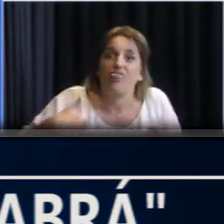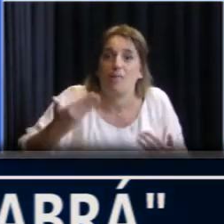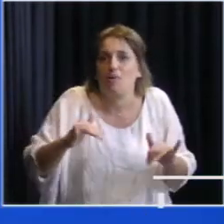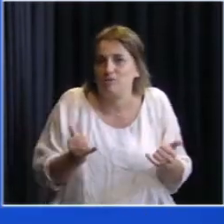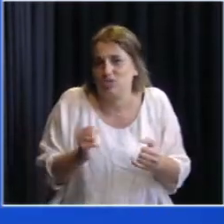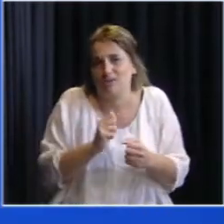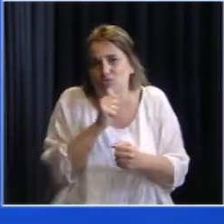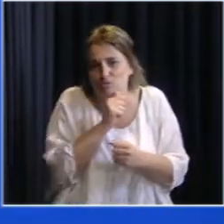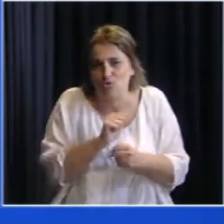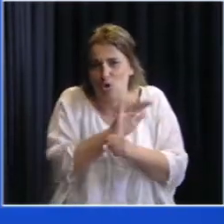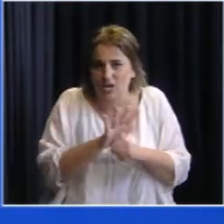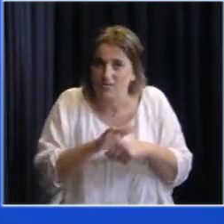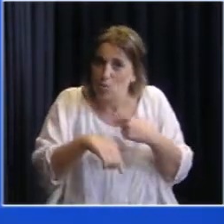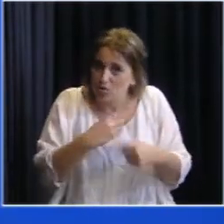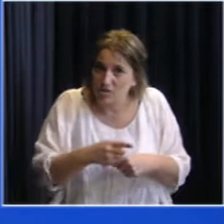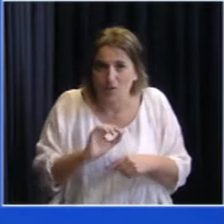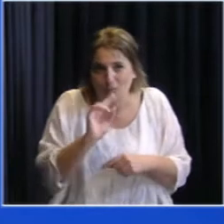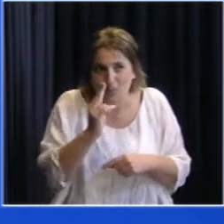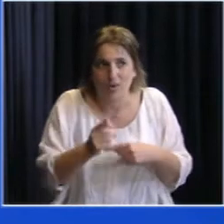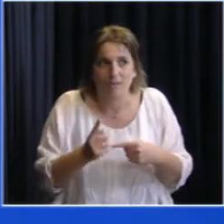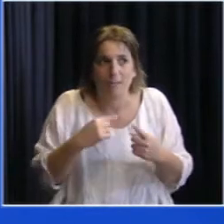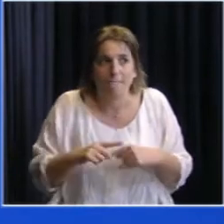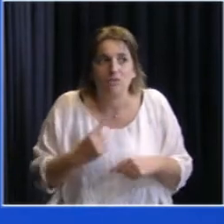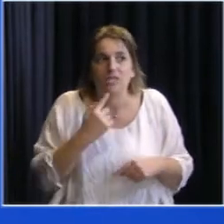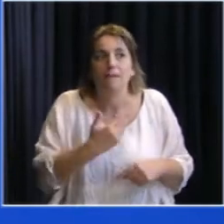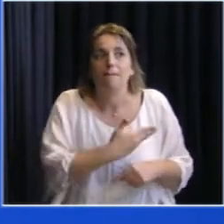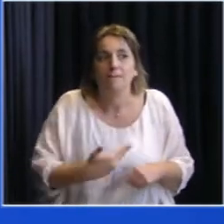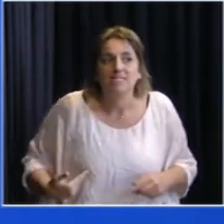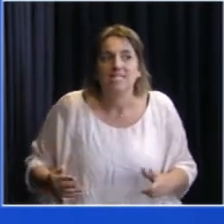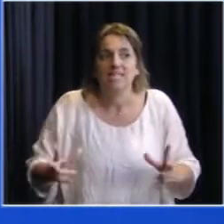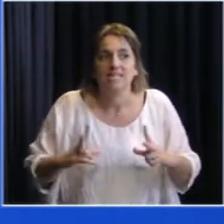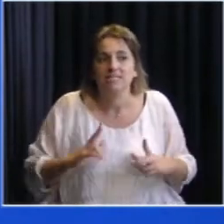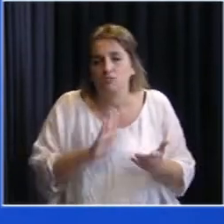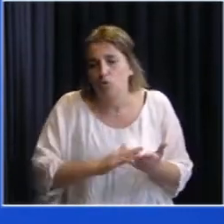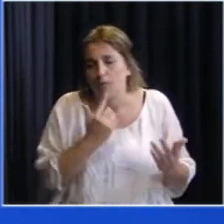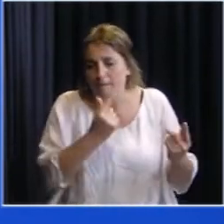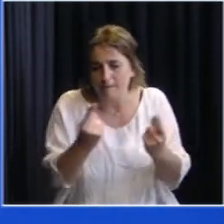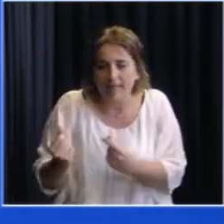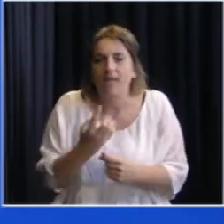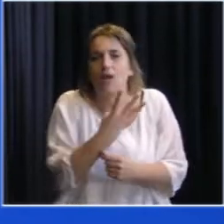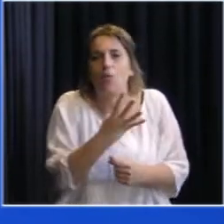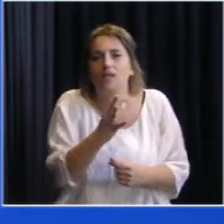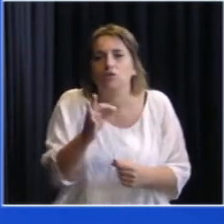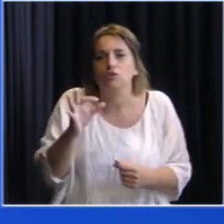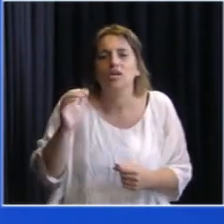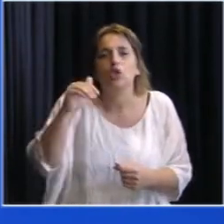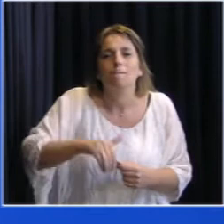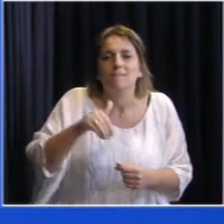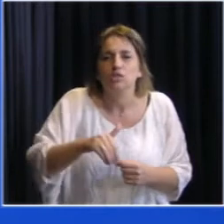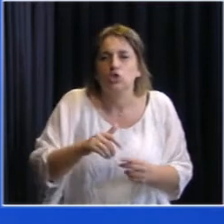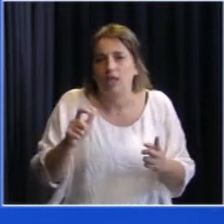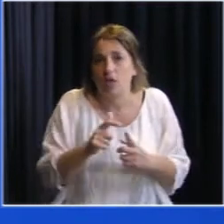coronavirus el presidente mencionó el monto de 400 millones de dólares que son la